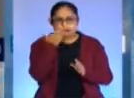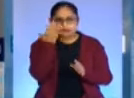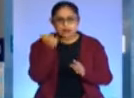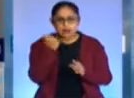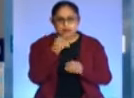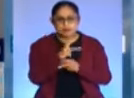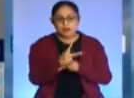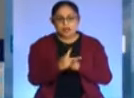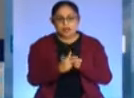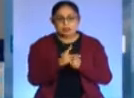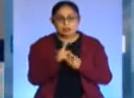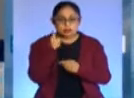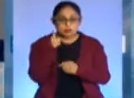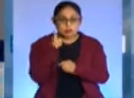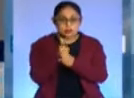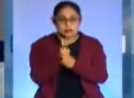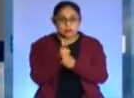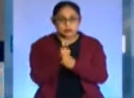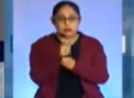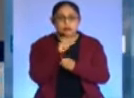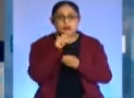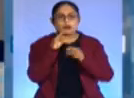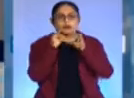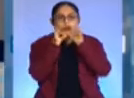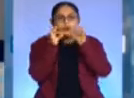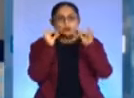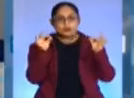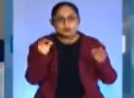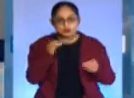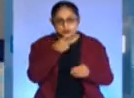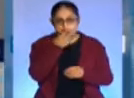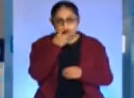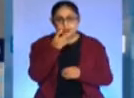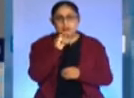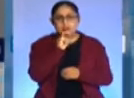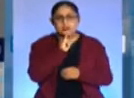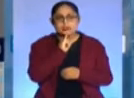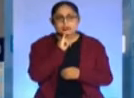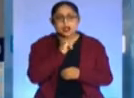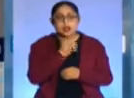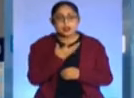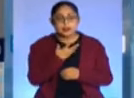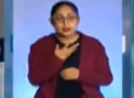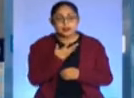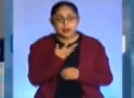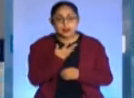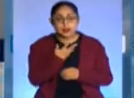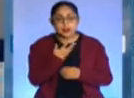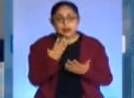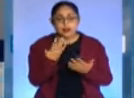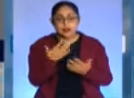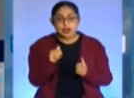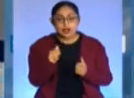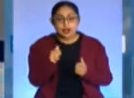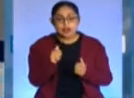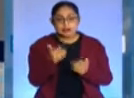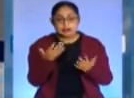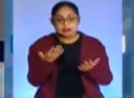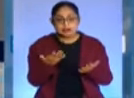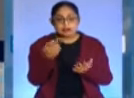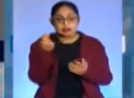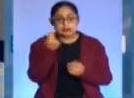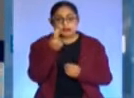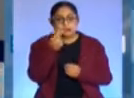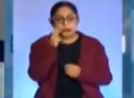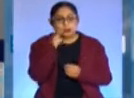país donde se ha detectado. De hecho, en las noticias ya ha salido que en Israel ya se detectó esta variante también, los primeros casos. Entonces tenemos que ver